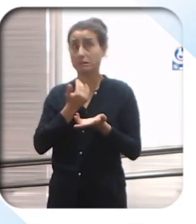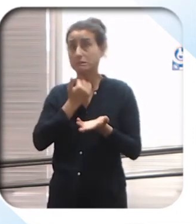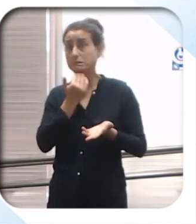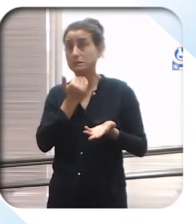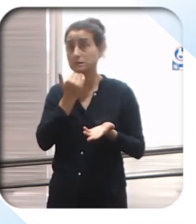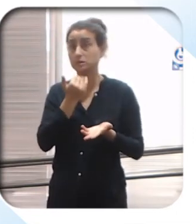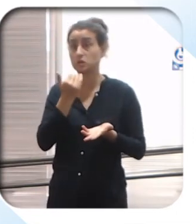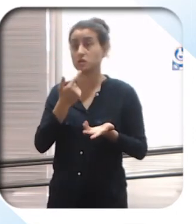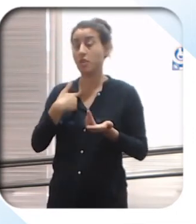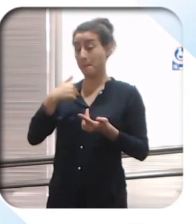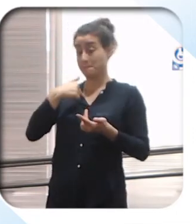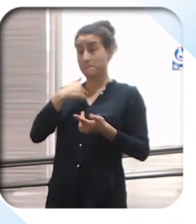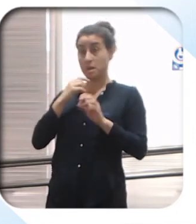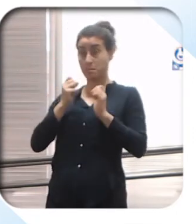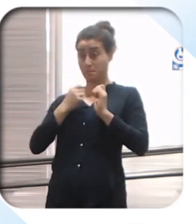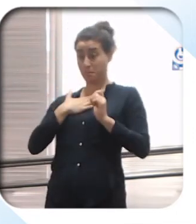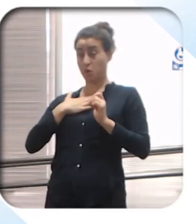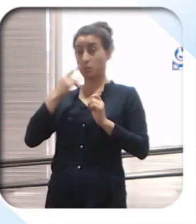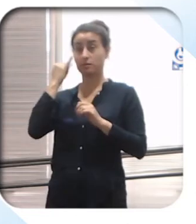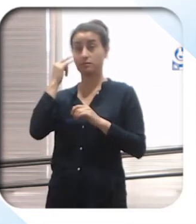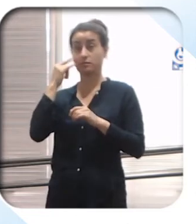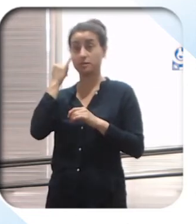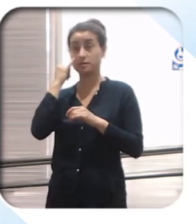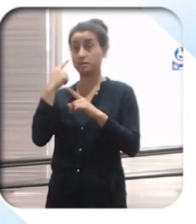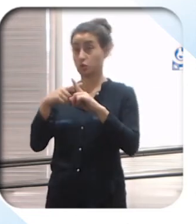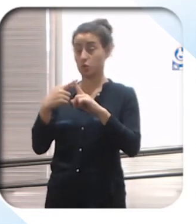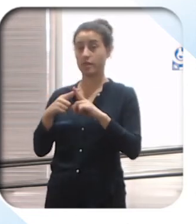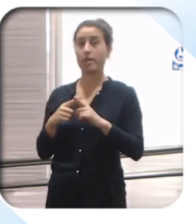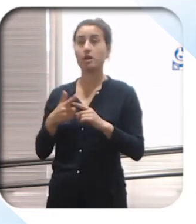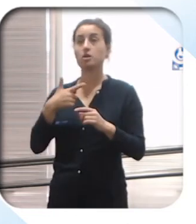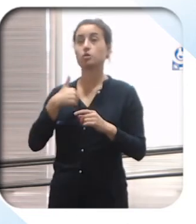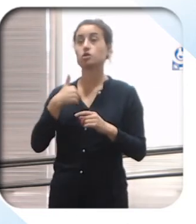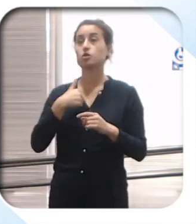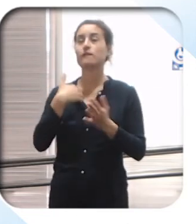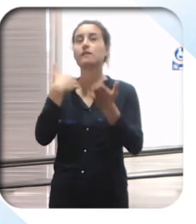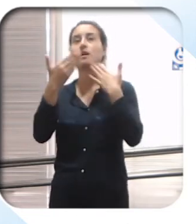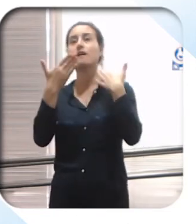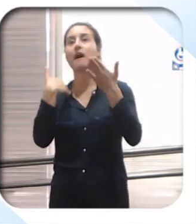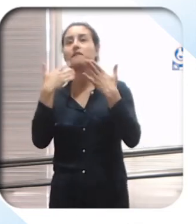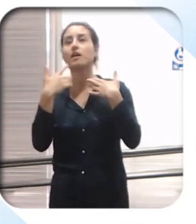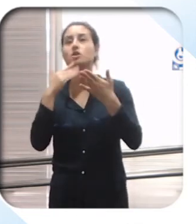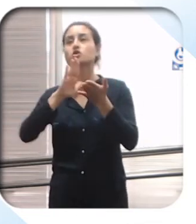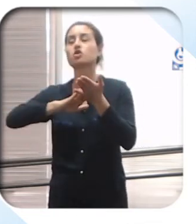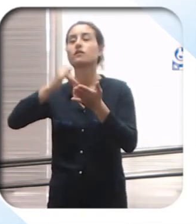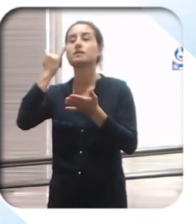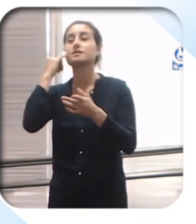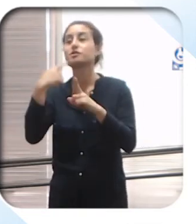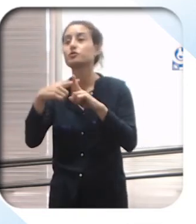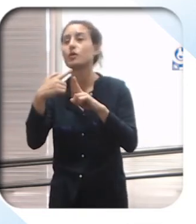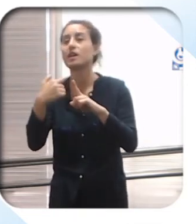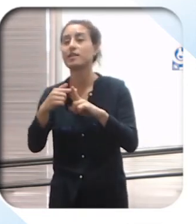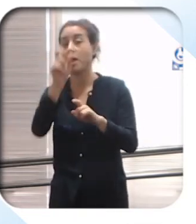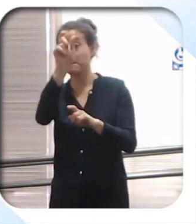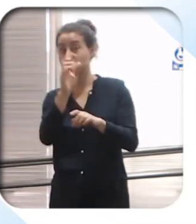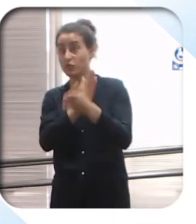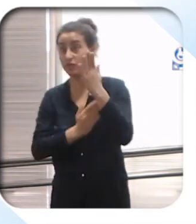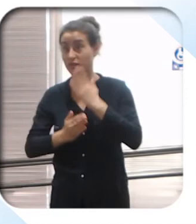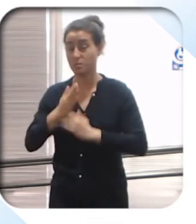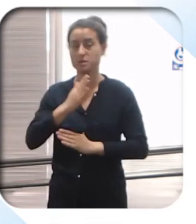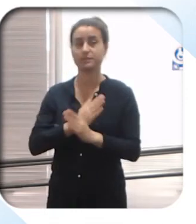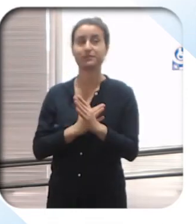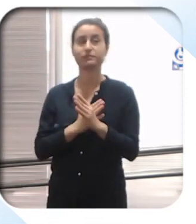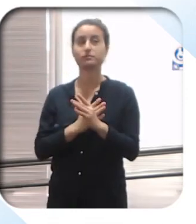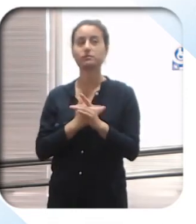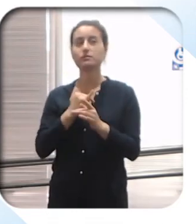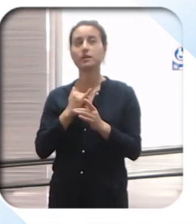nuestra propia sexualidad? Entonces, cuando nosotros vamos a hablar de la sexualidad de la persona con